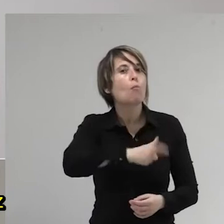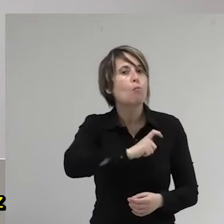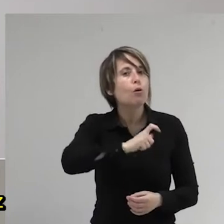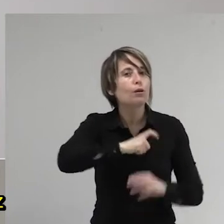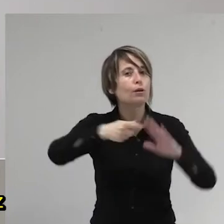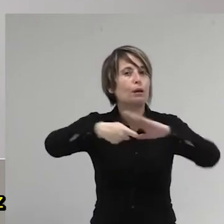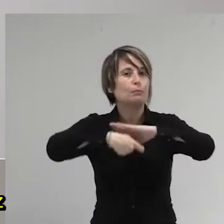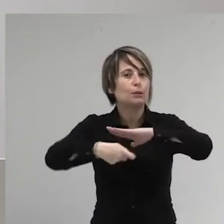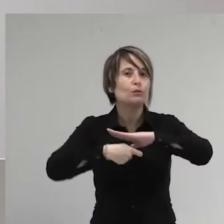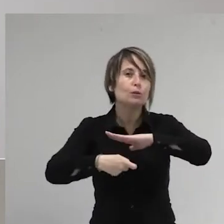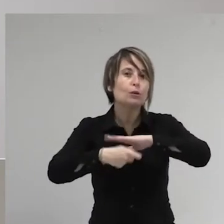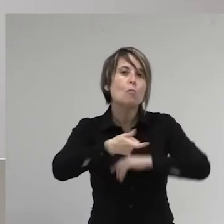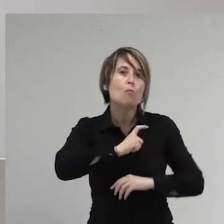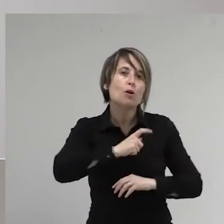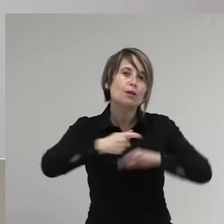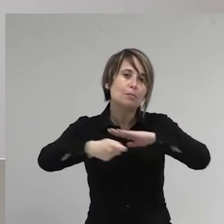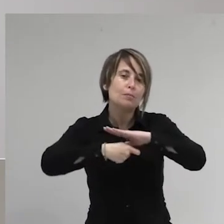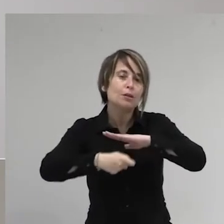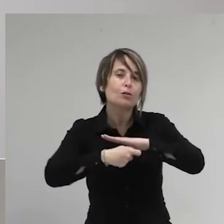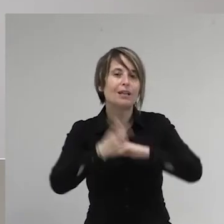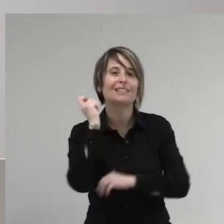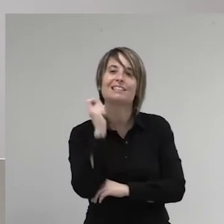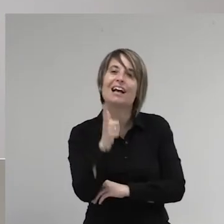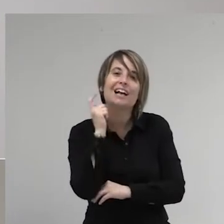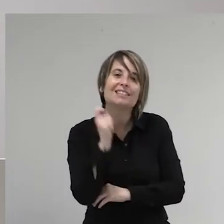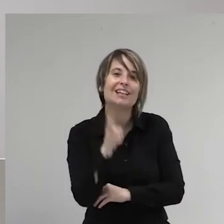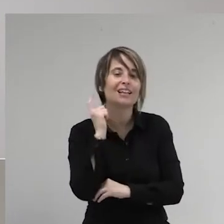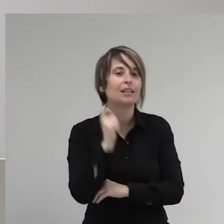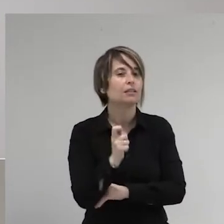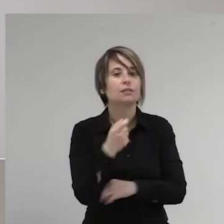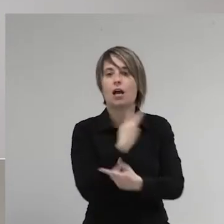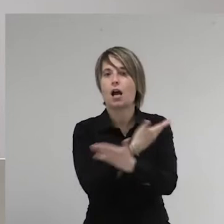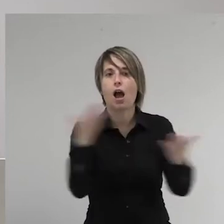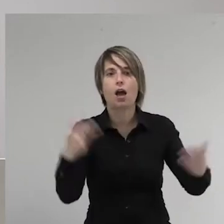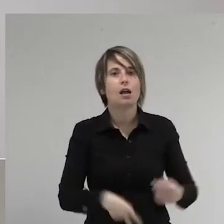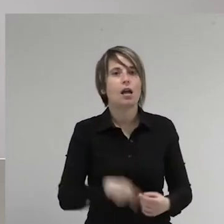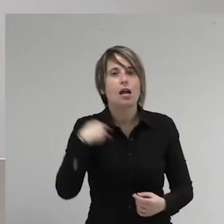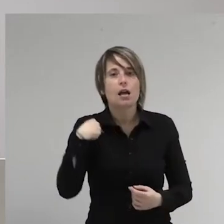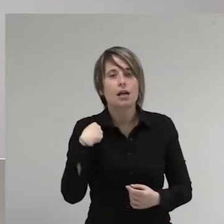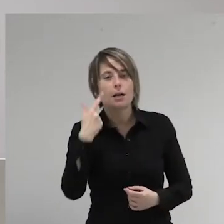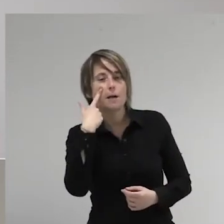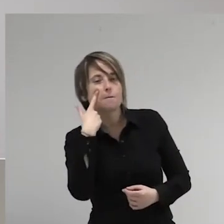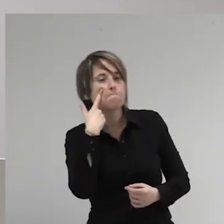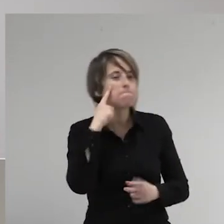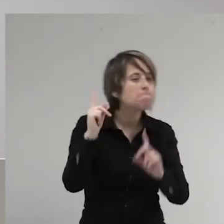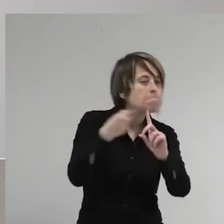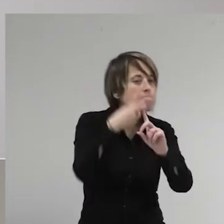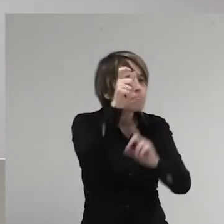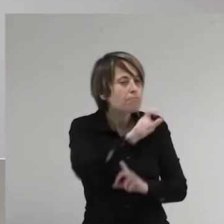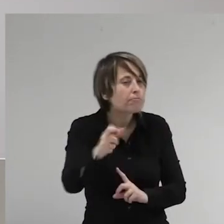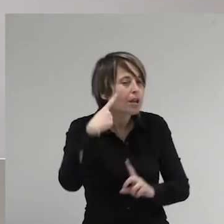de Vitoria-Gasteiz llevaba a cabo con frecuencia y de forma no generalizada identificaciones basadas en